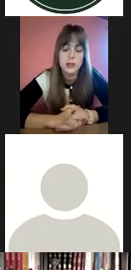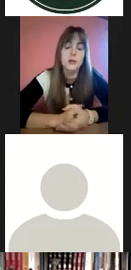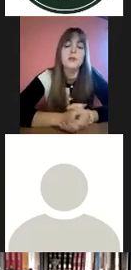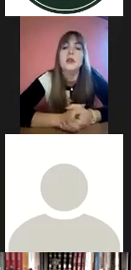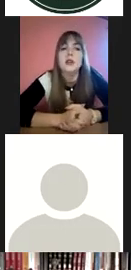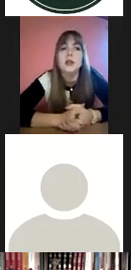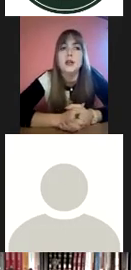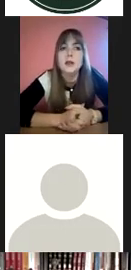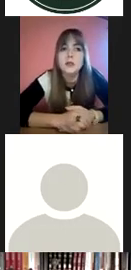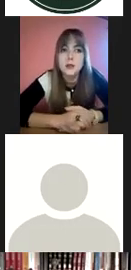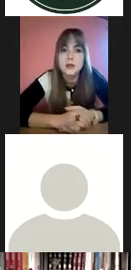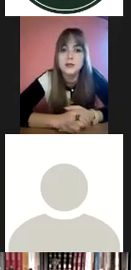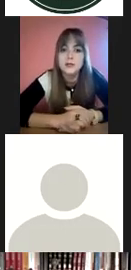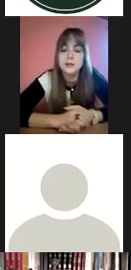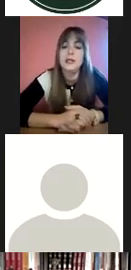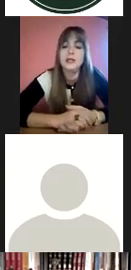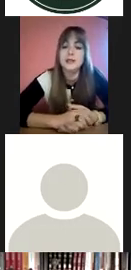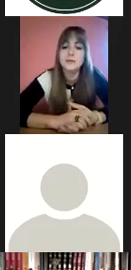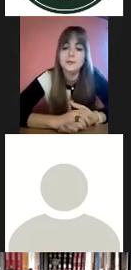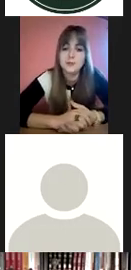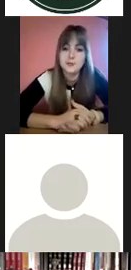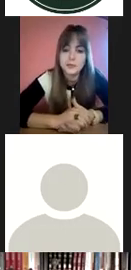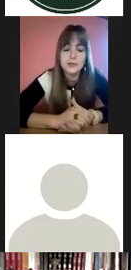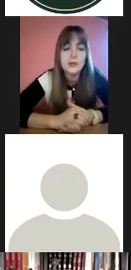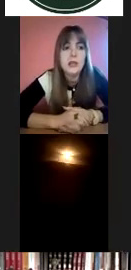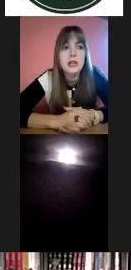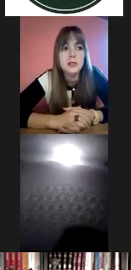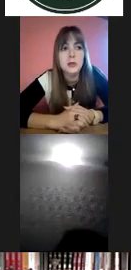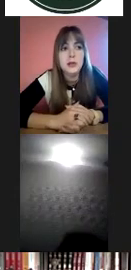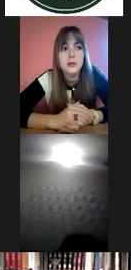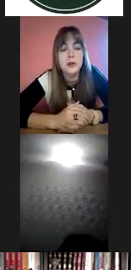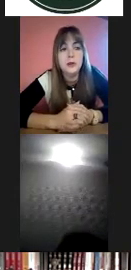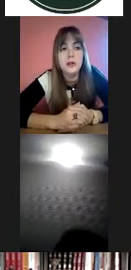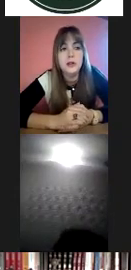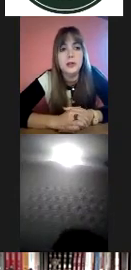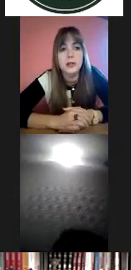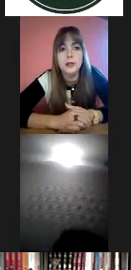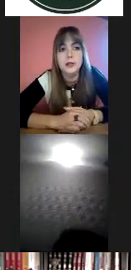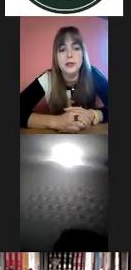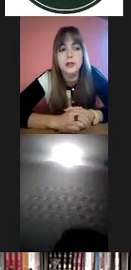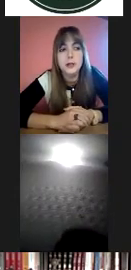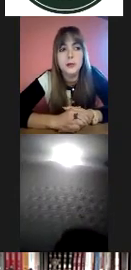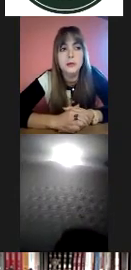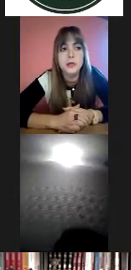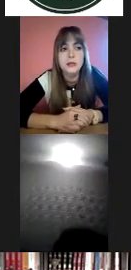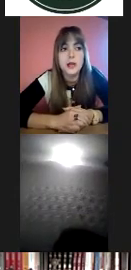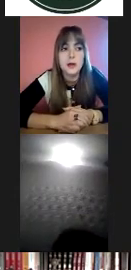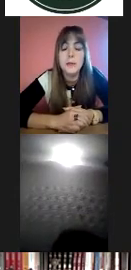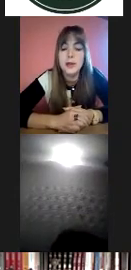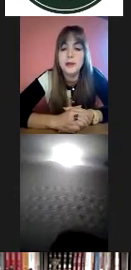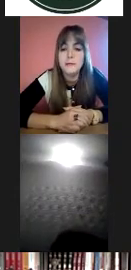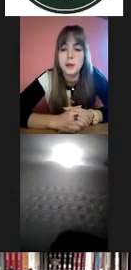Ahí está, creo. Sí, se ve bien, Florencia. Gracias. Eso lo van a poder ver en nuestra página de Instagram, que